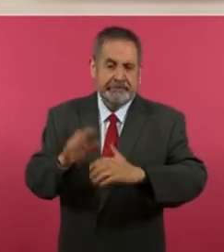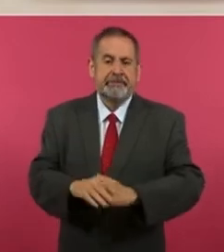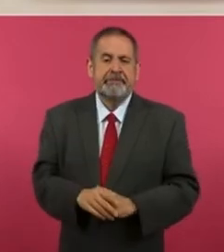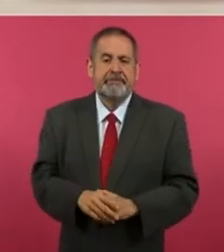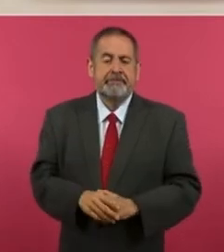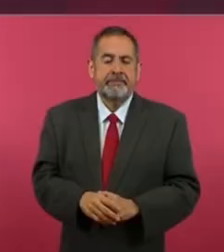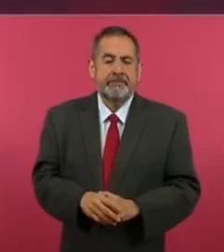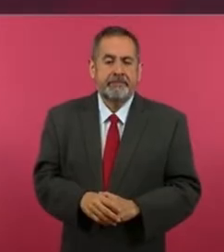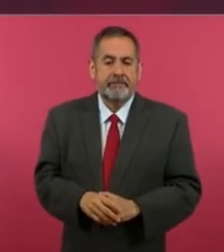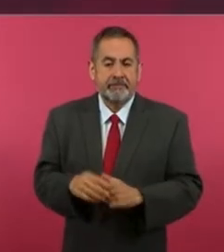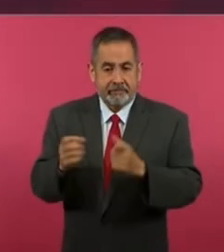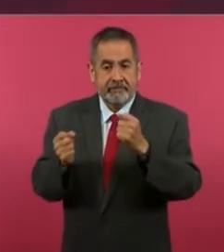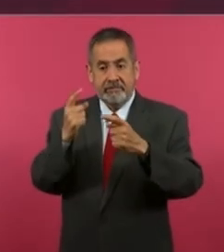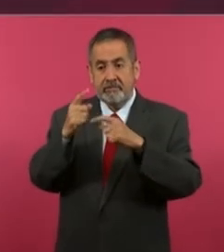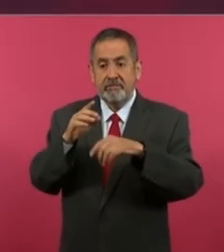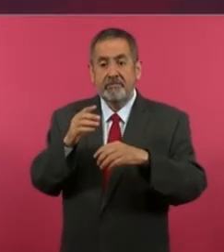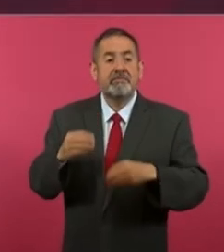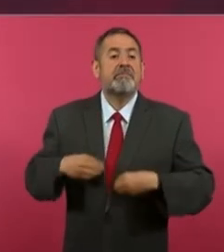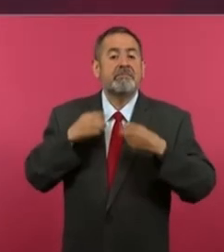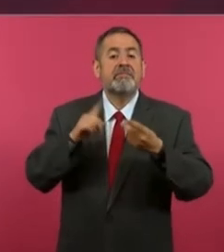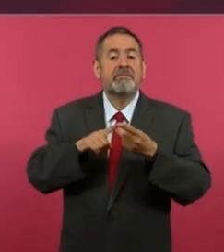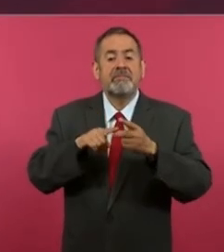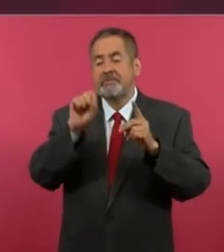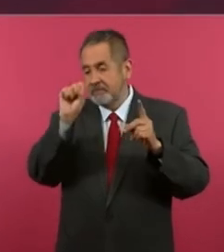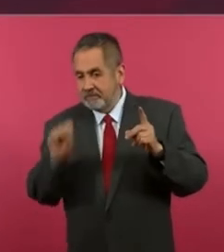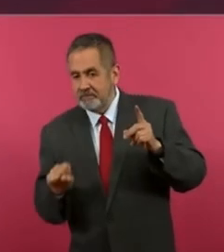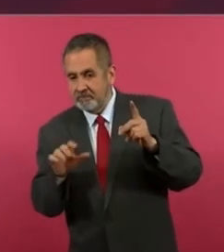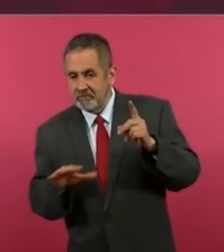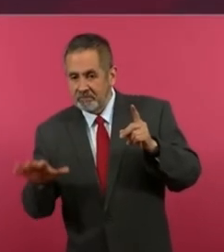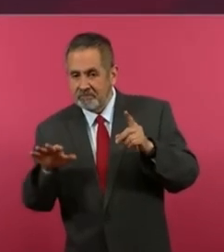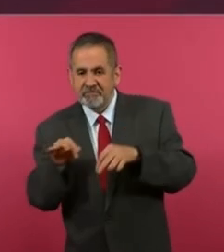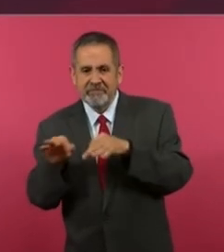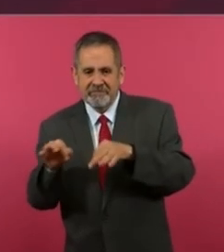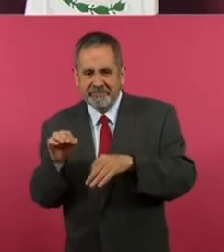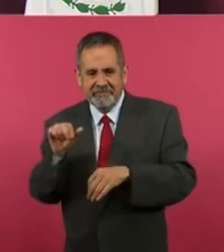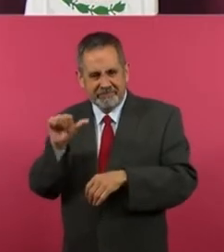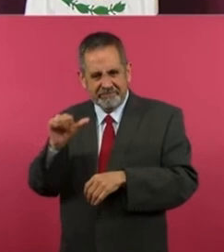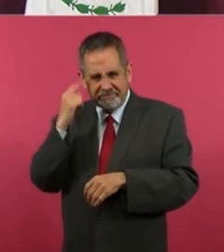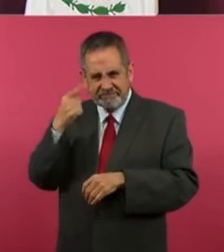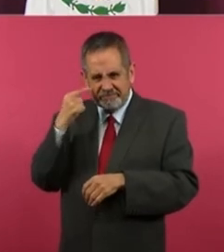Y algunos son del sureste y trabajan 16 horas.